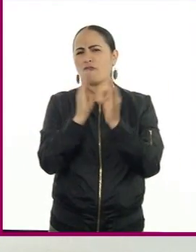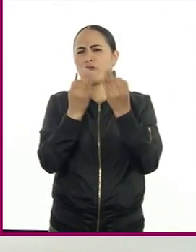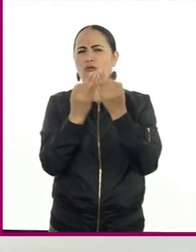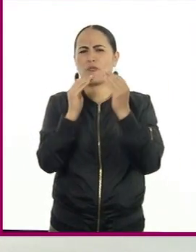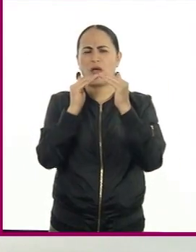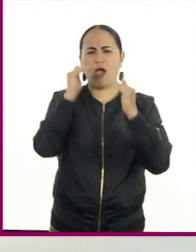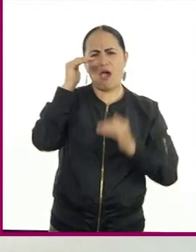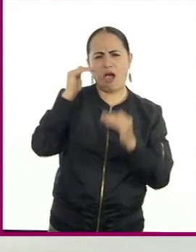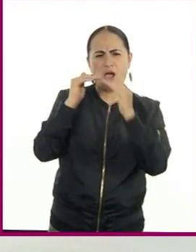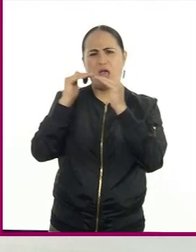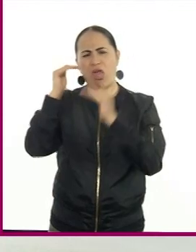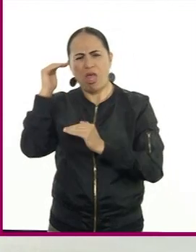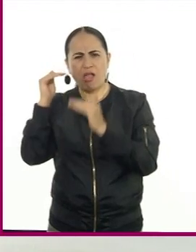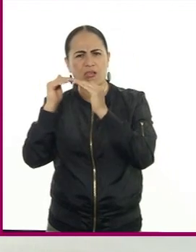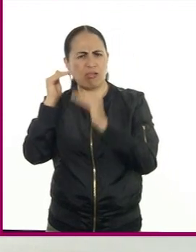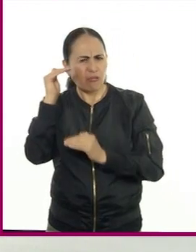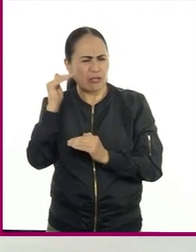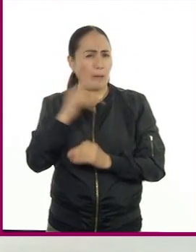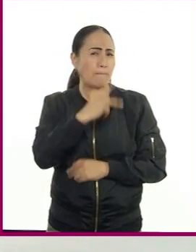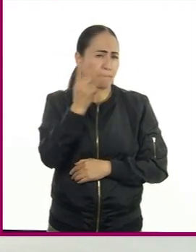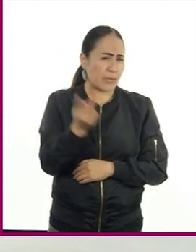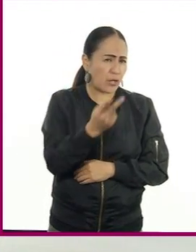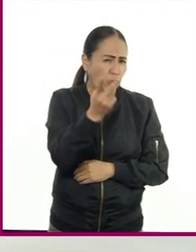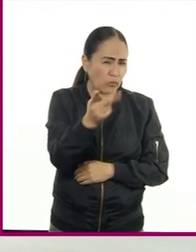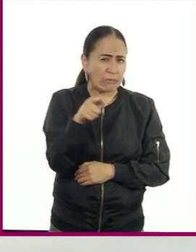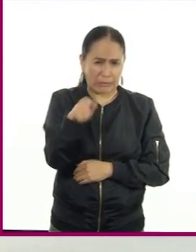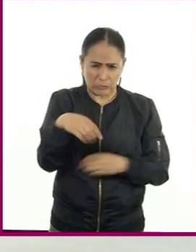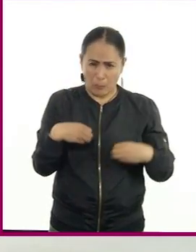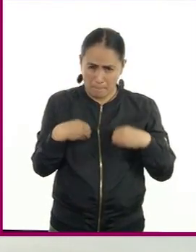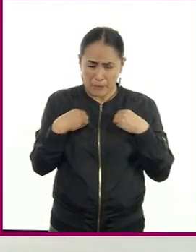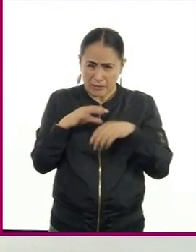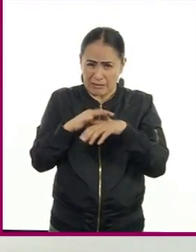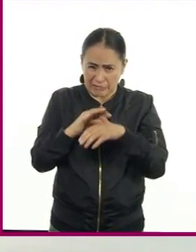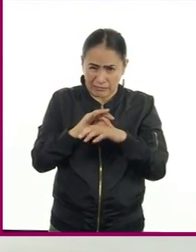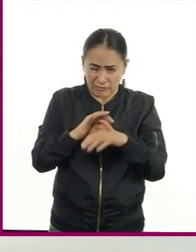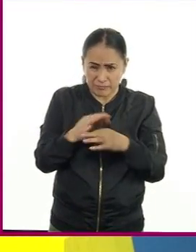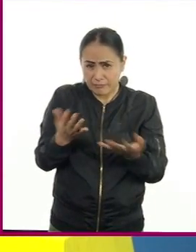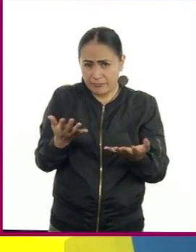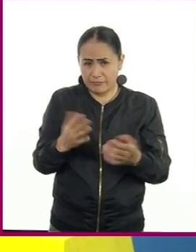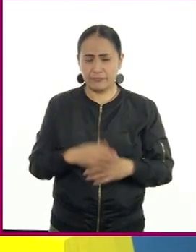desigualdad y le pregunten si han vivido alguna.